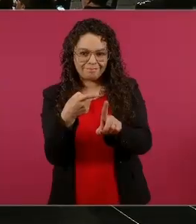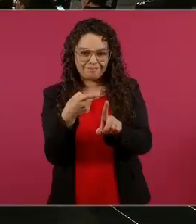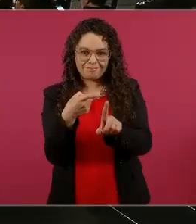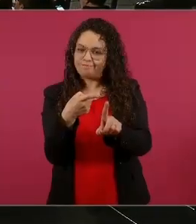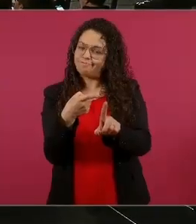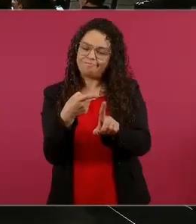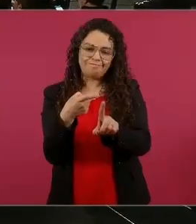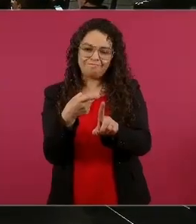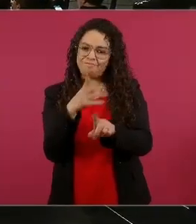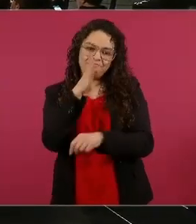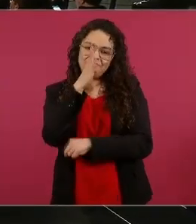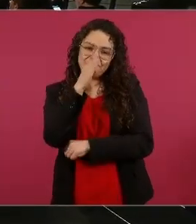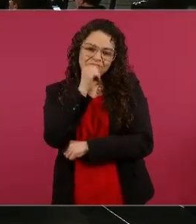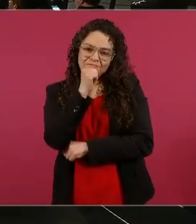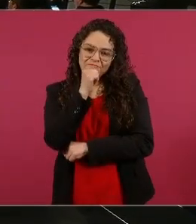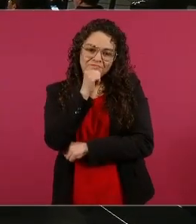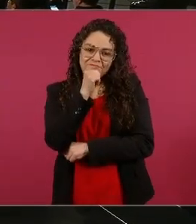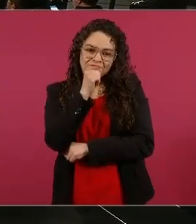tema